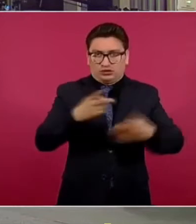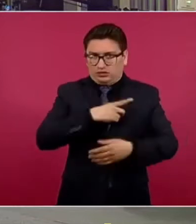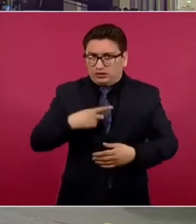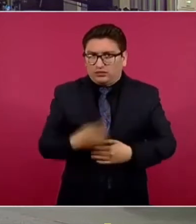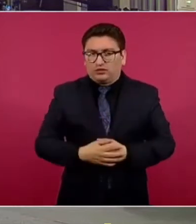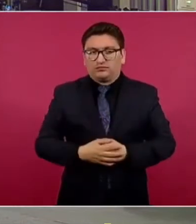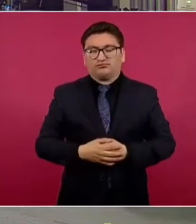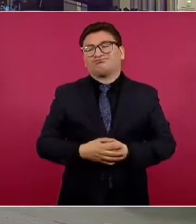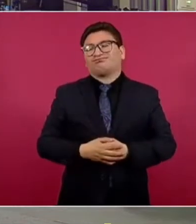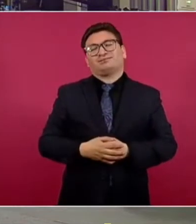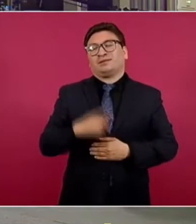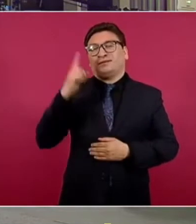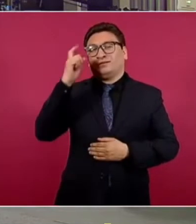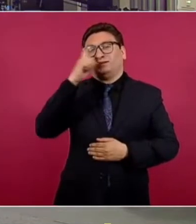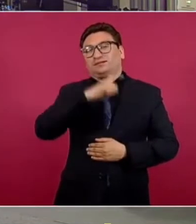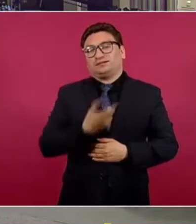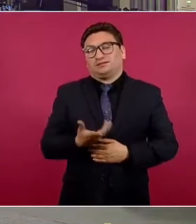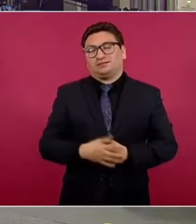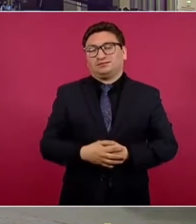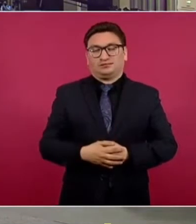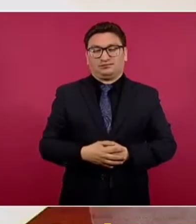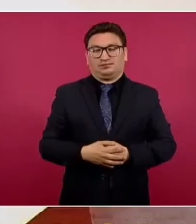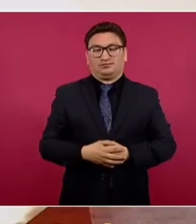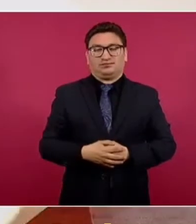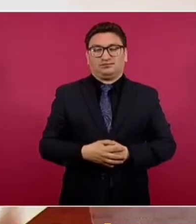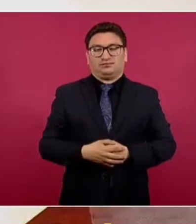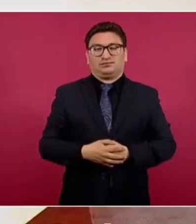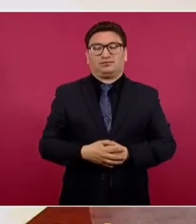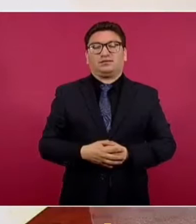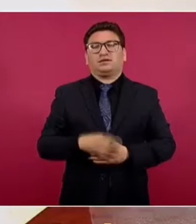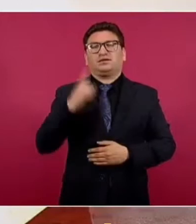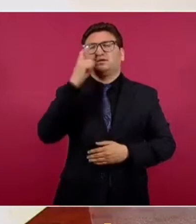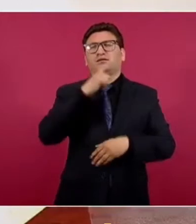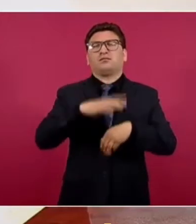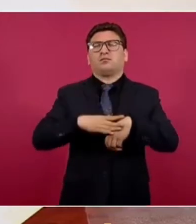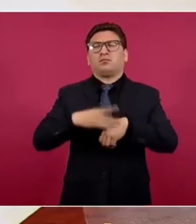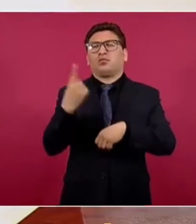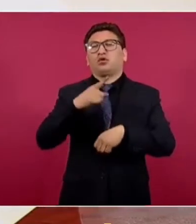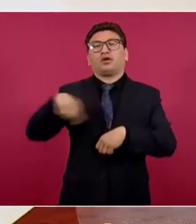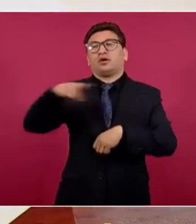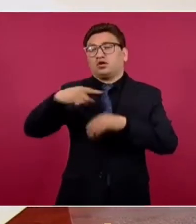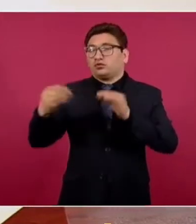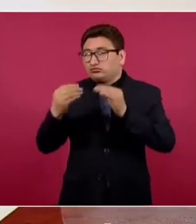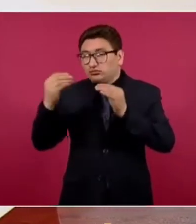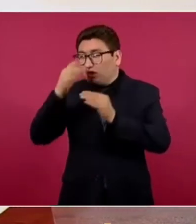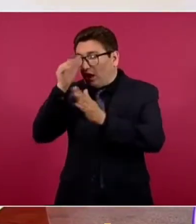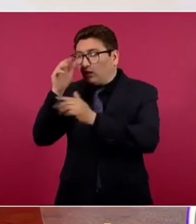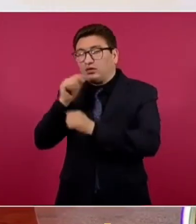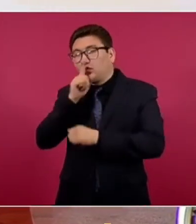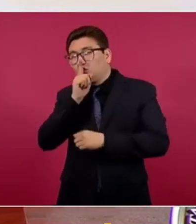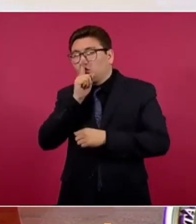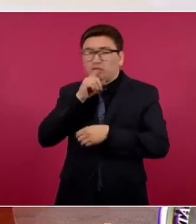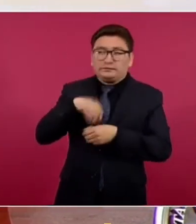Pues es muy difícil. Es muy difícil porque pues hacen acuerdos en oscurito.